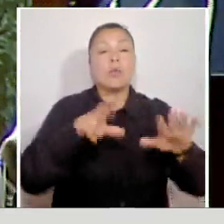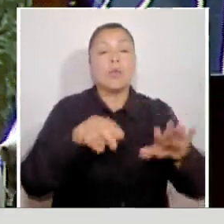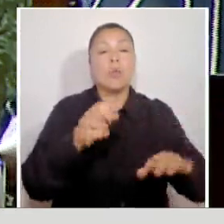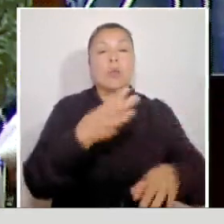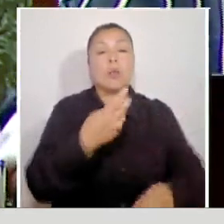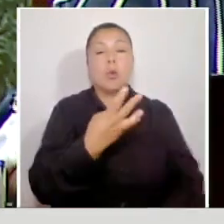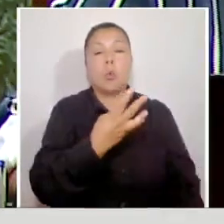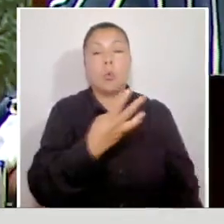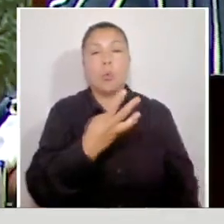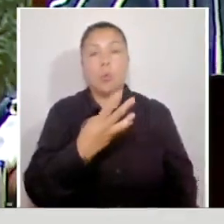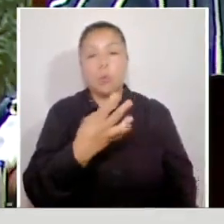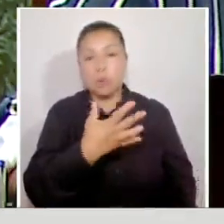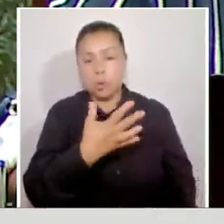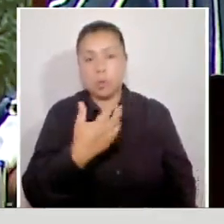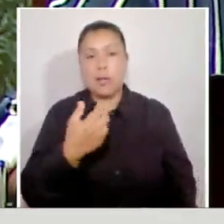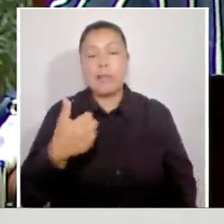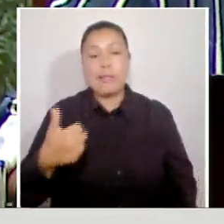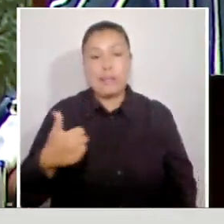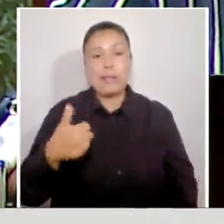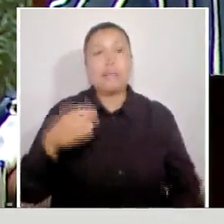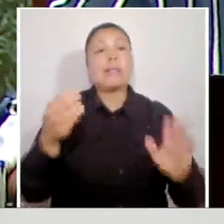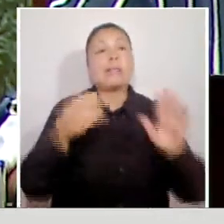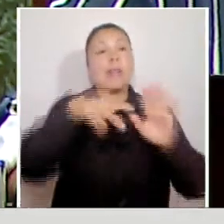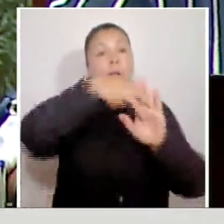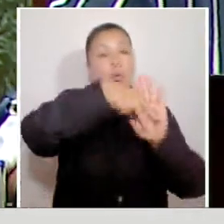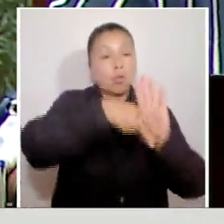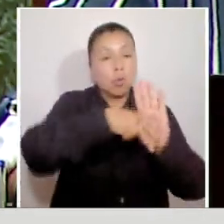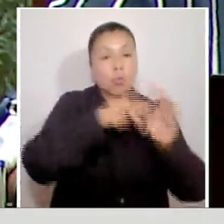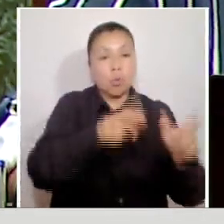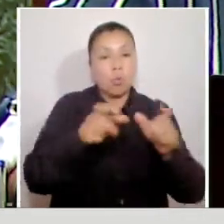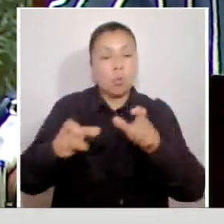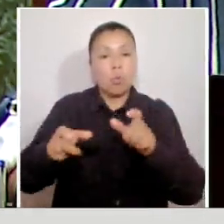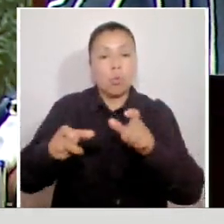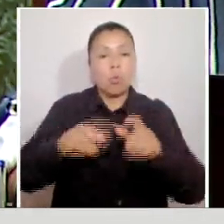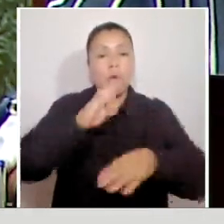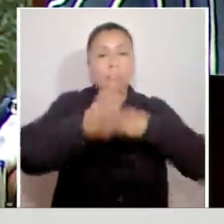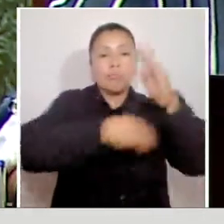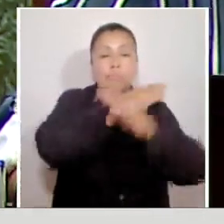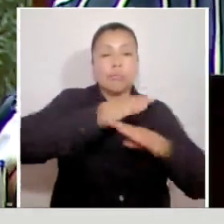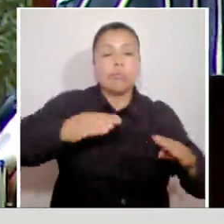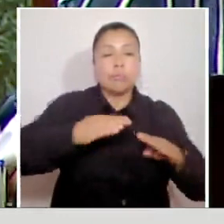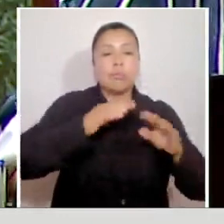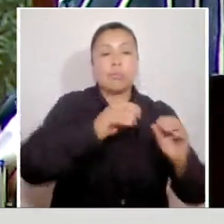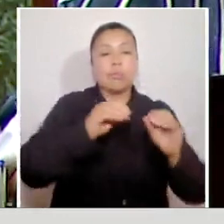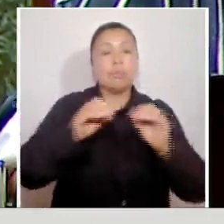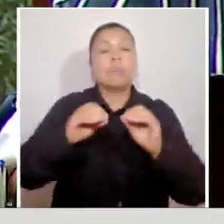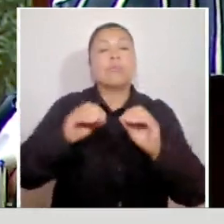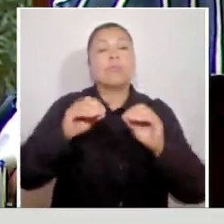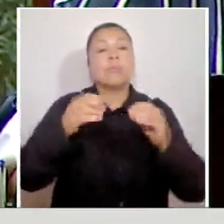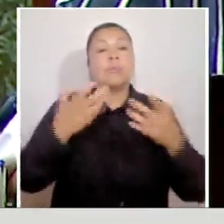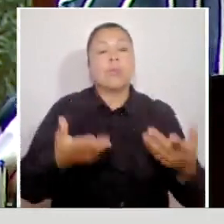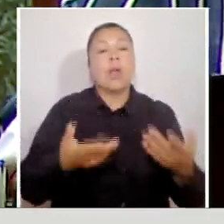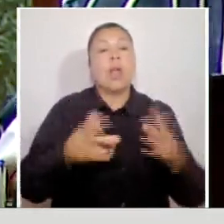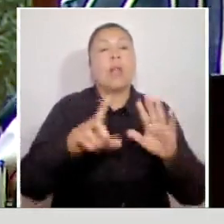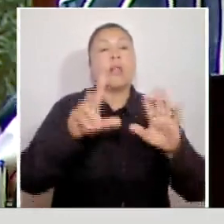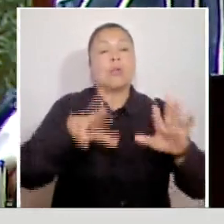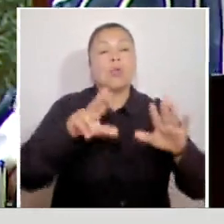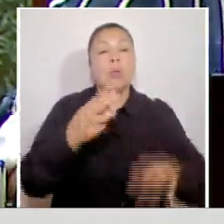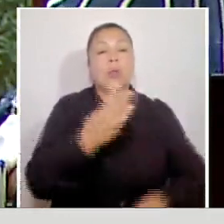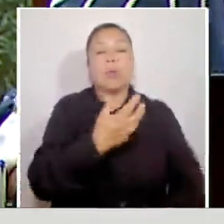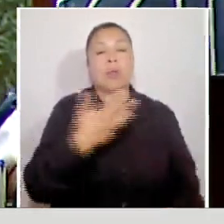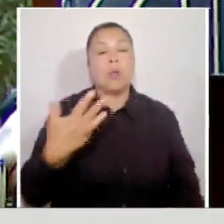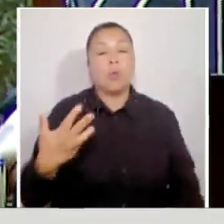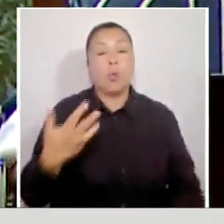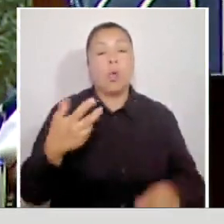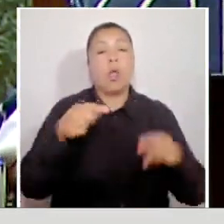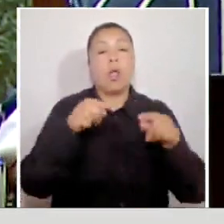18356 que establece normas sobre control de las artes marciales y deroga la ley 18039 e